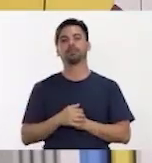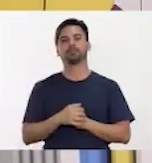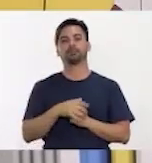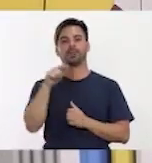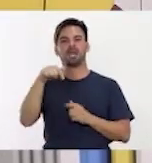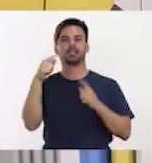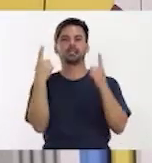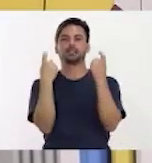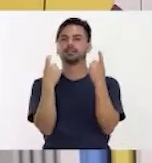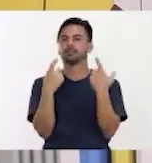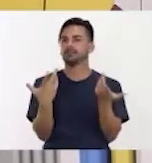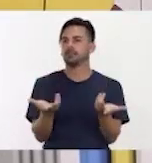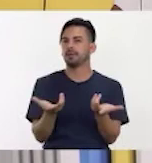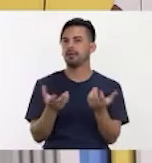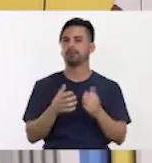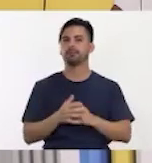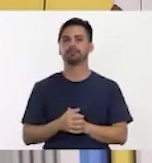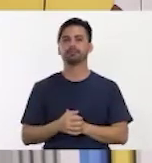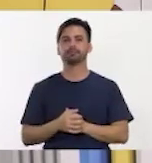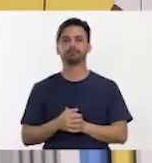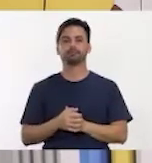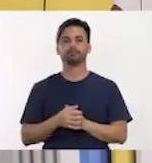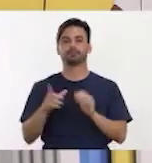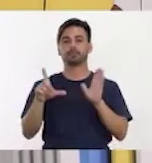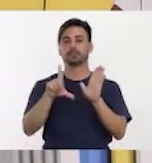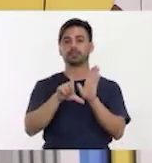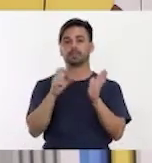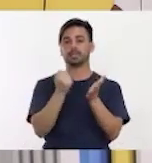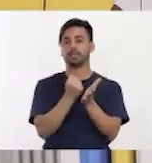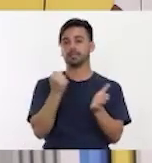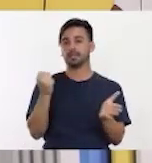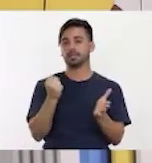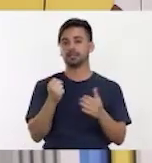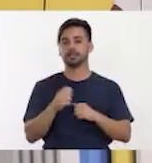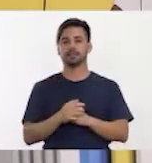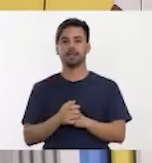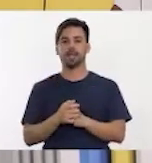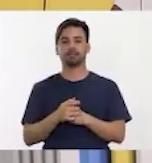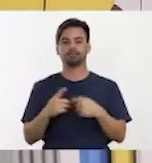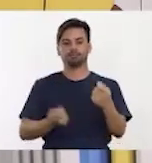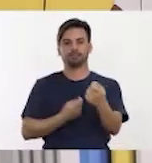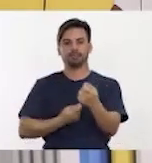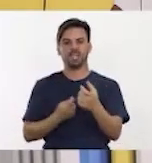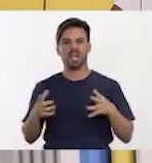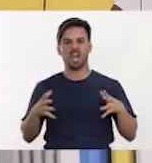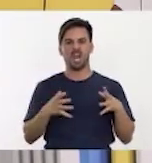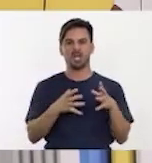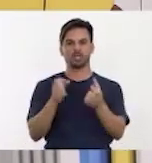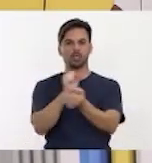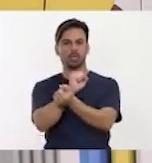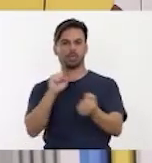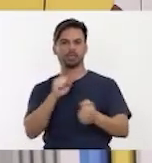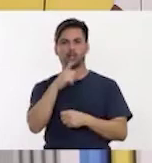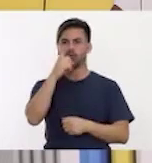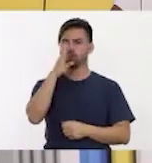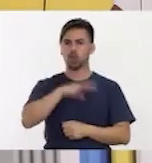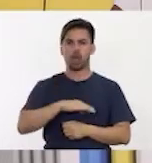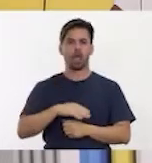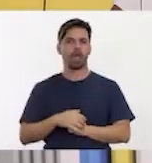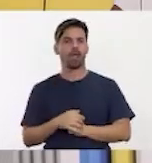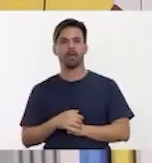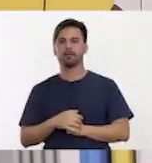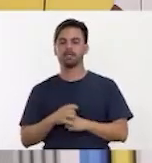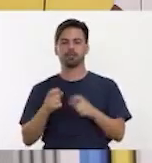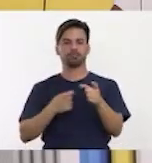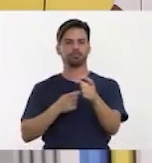partir de la necesidad de licenciar al Ejército Libertador. No había recursos y